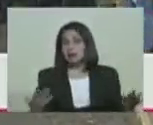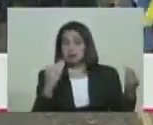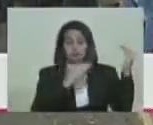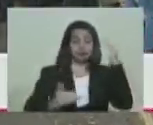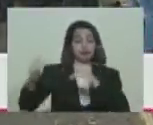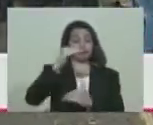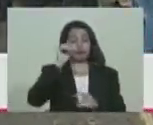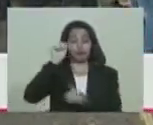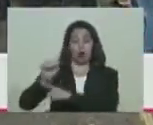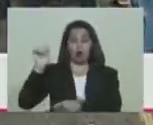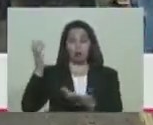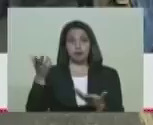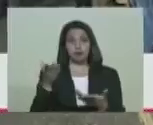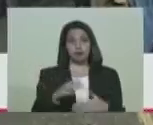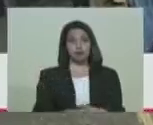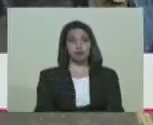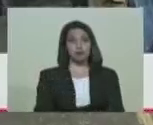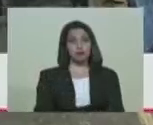diferencia.